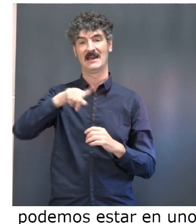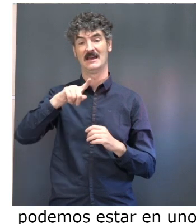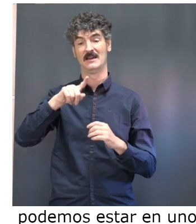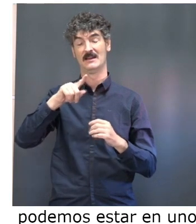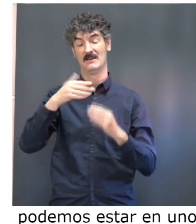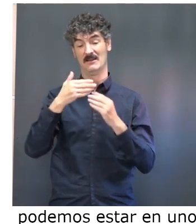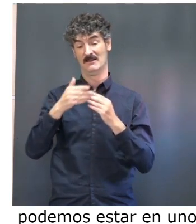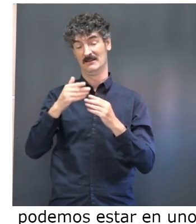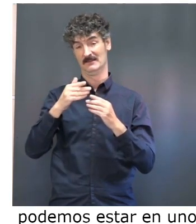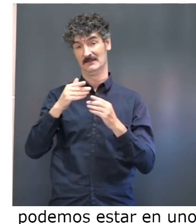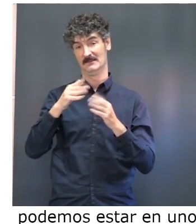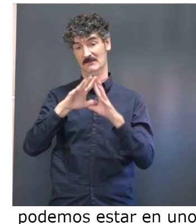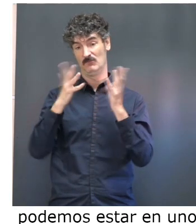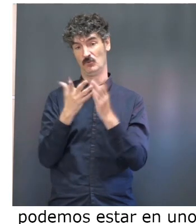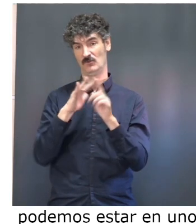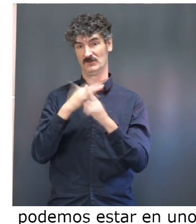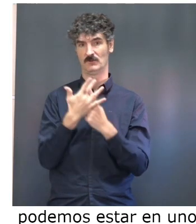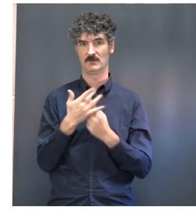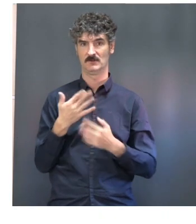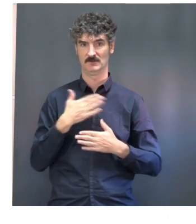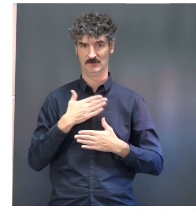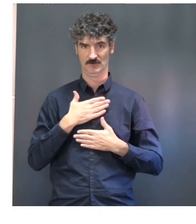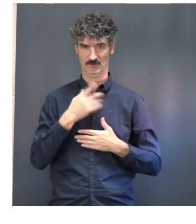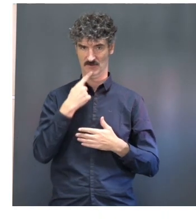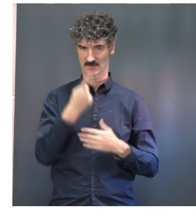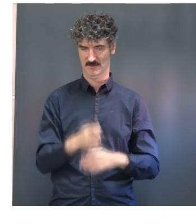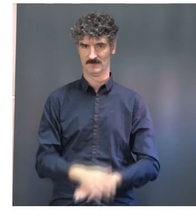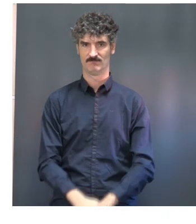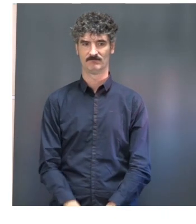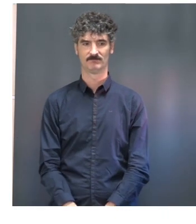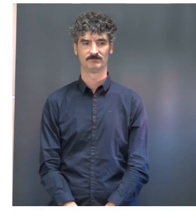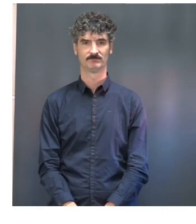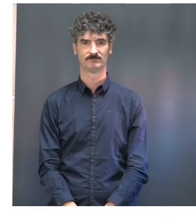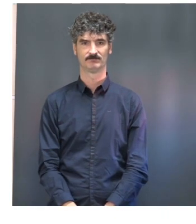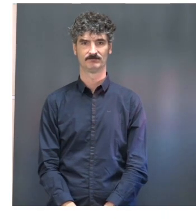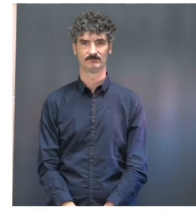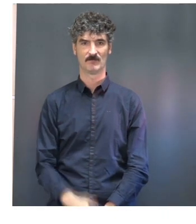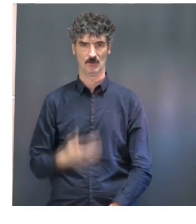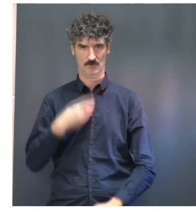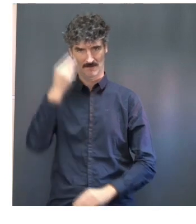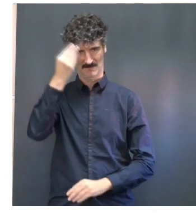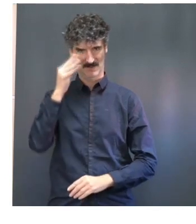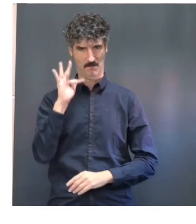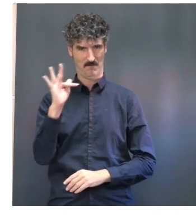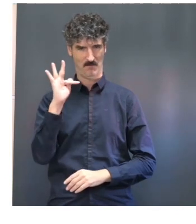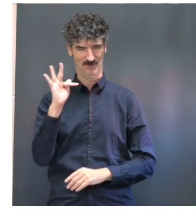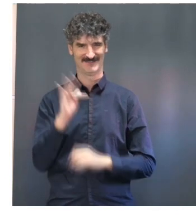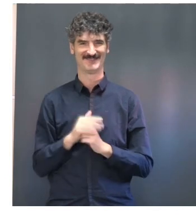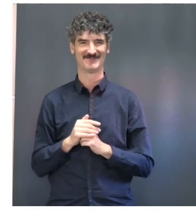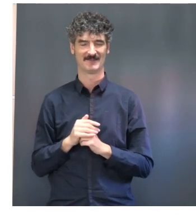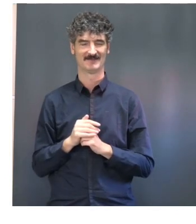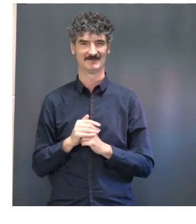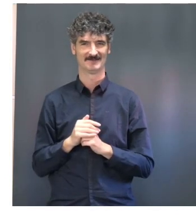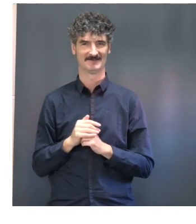vienen? Pues a ver, yo si nos ponemos en positivo sí, y hombre, teniendo en